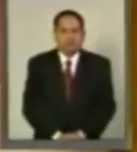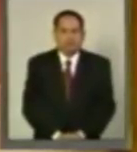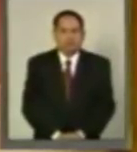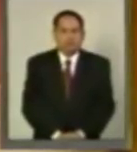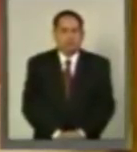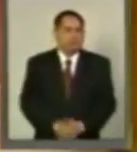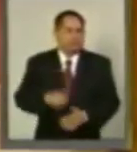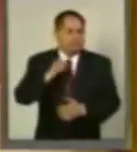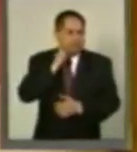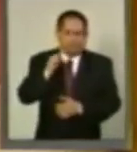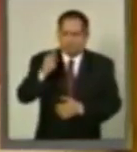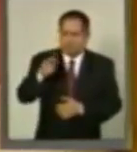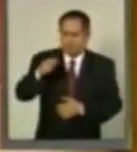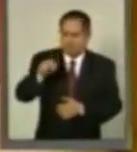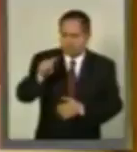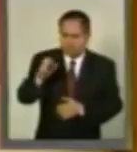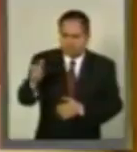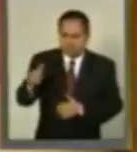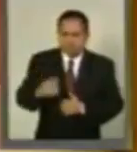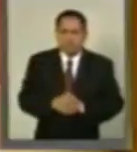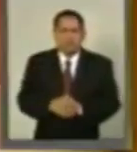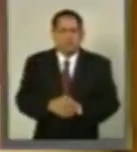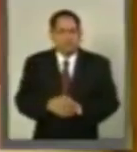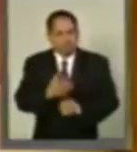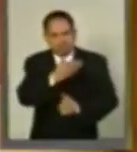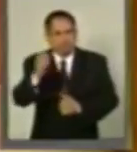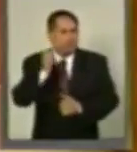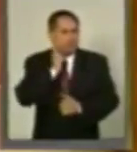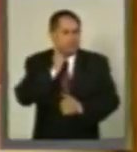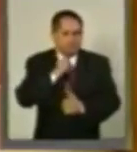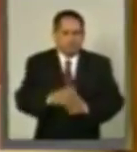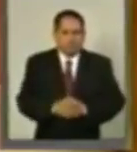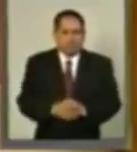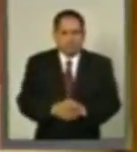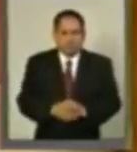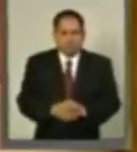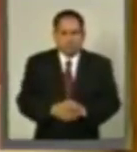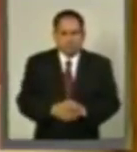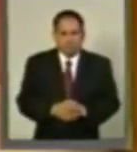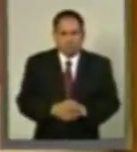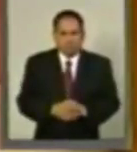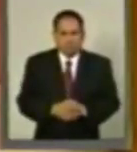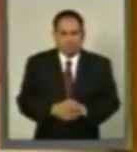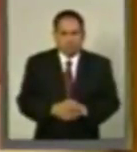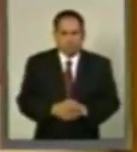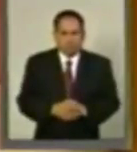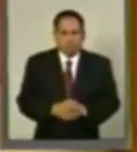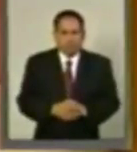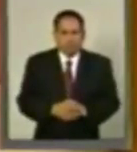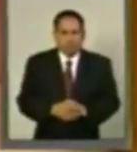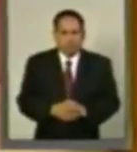Senador Carlos Puente, senadores y senadores, ojalá